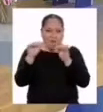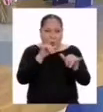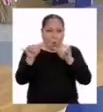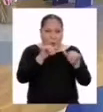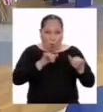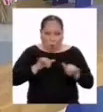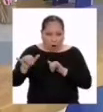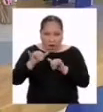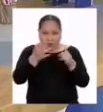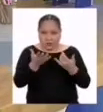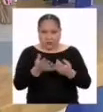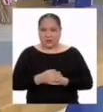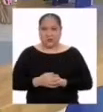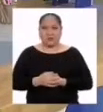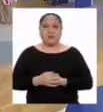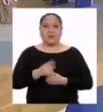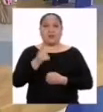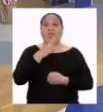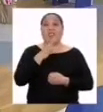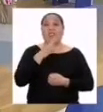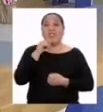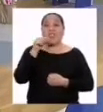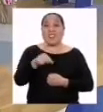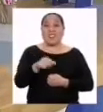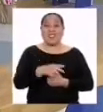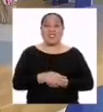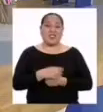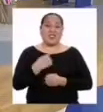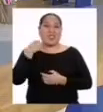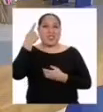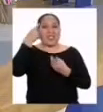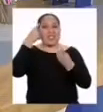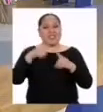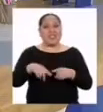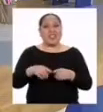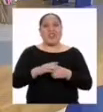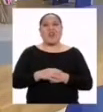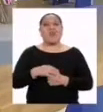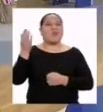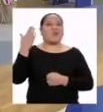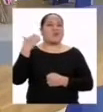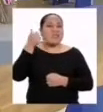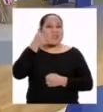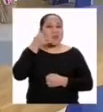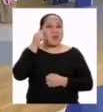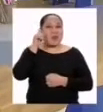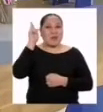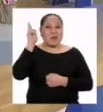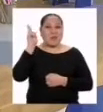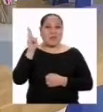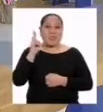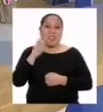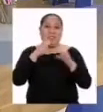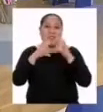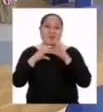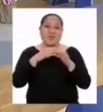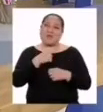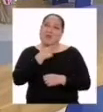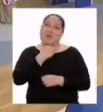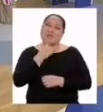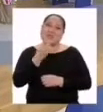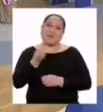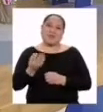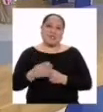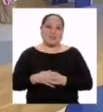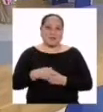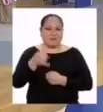todos. Para hablar de esto y mucho más, he decidido llamar a una profesora de comunicación que me cae súper bien. Vamos